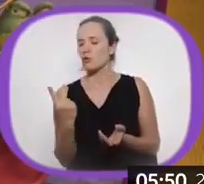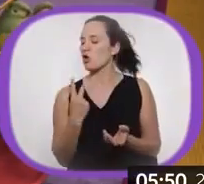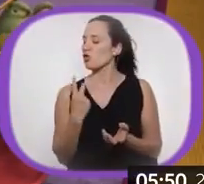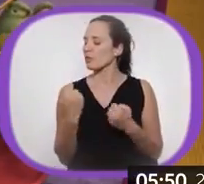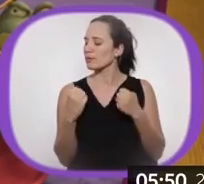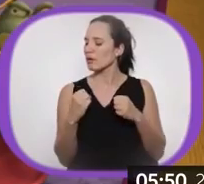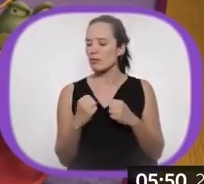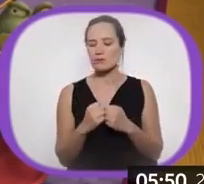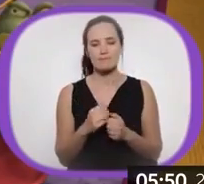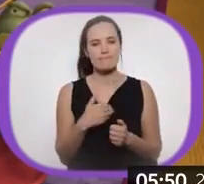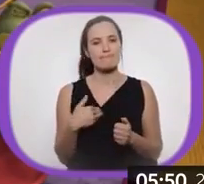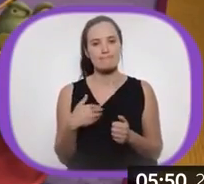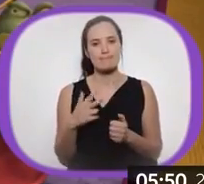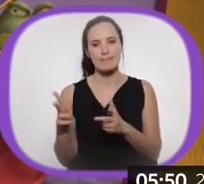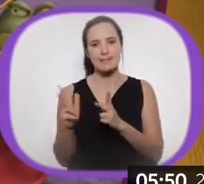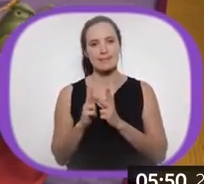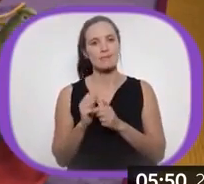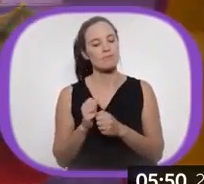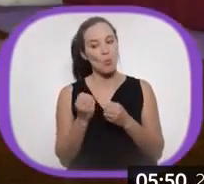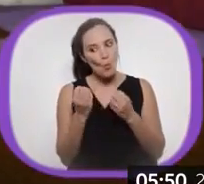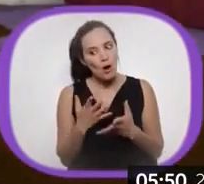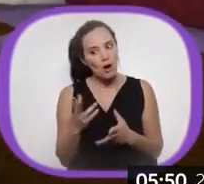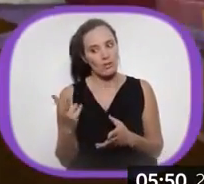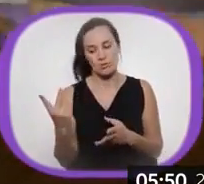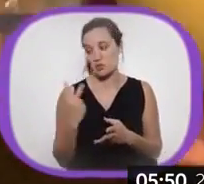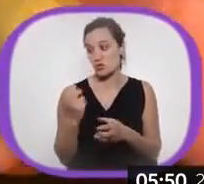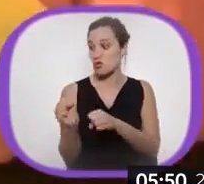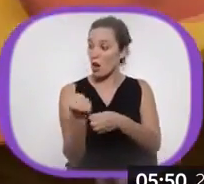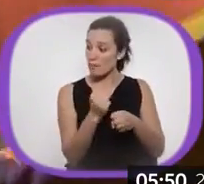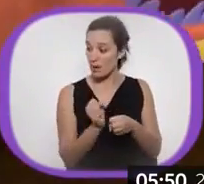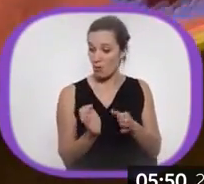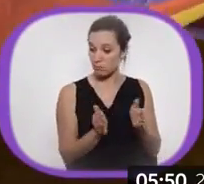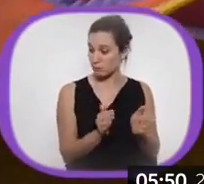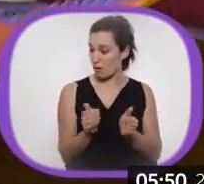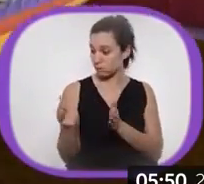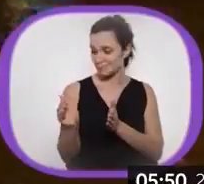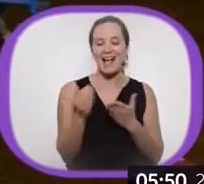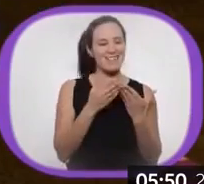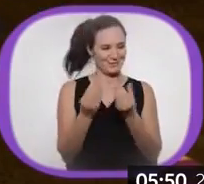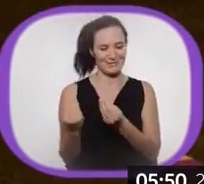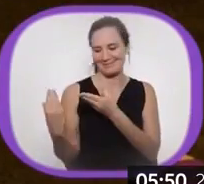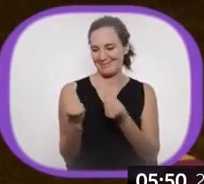Ah, bien. Cada quien limpiará su lado. ¡Te ayudaremos!